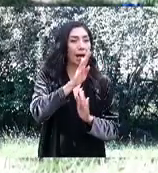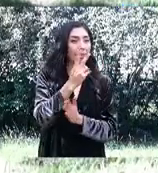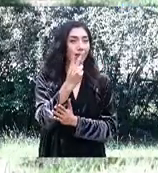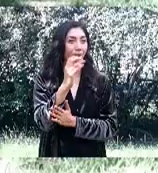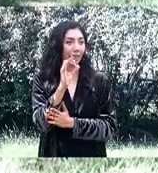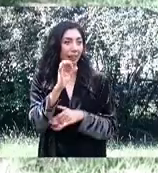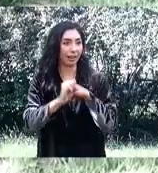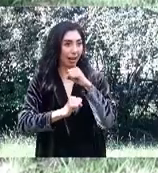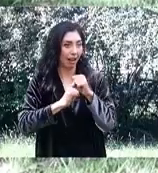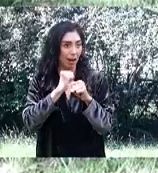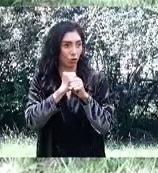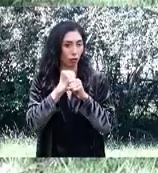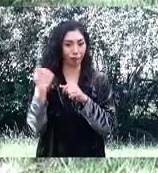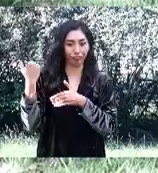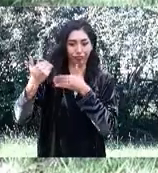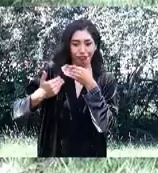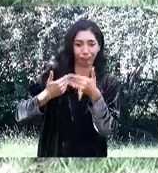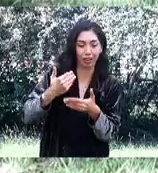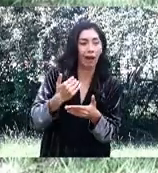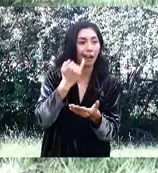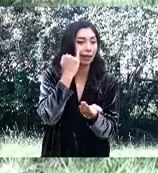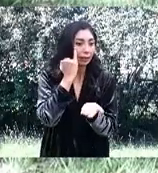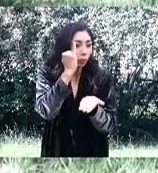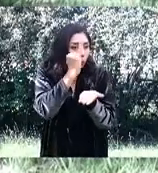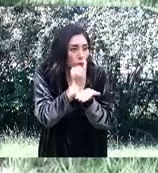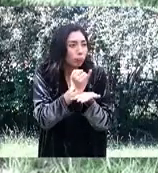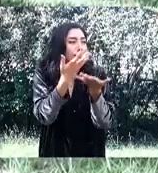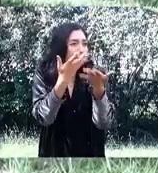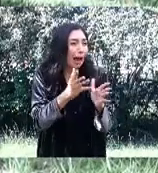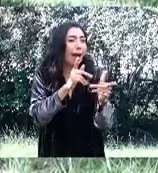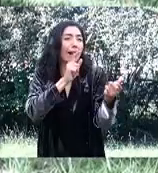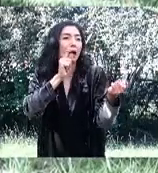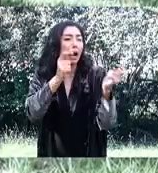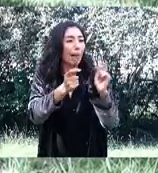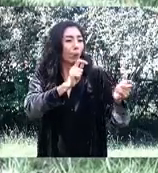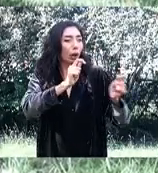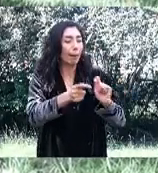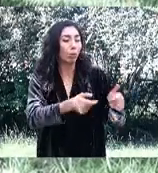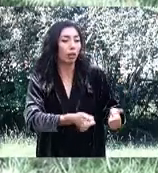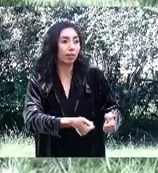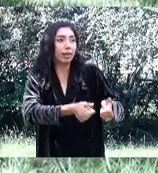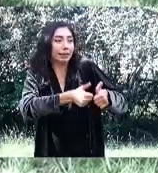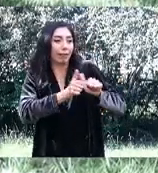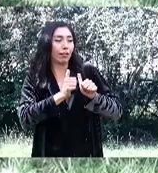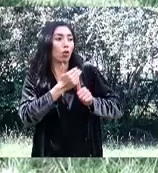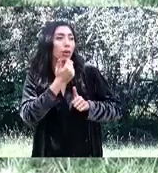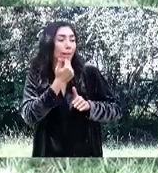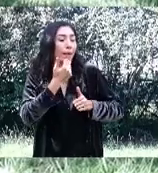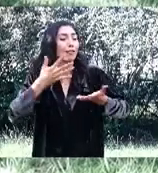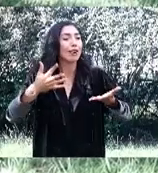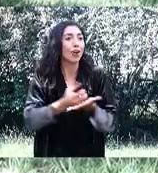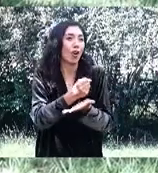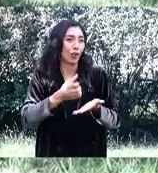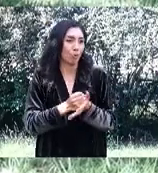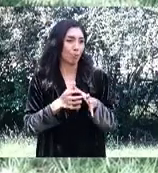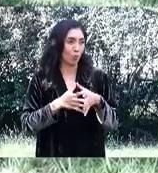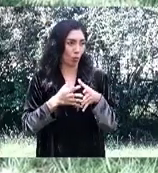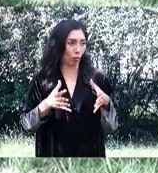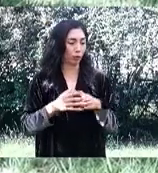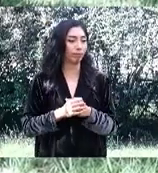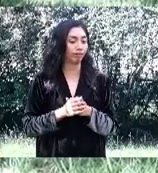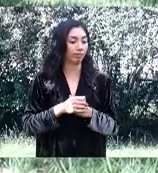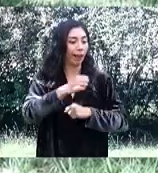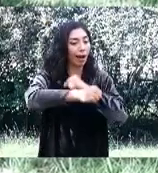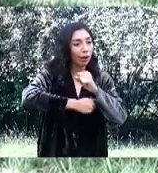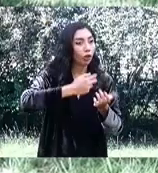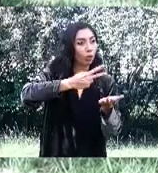funcionamiento esta institución ha pasado por muchos cambios desafíos y logros esto no fue una excepción durante el año